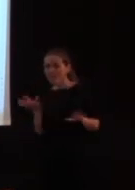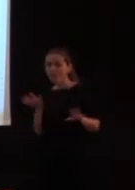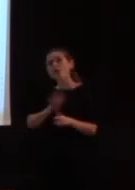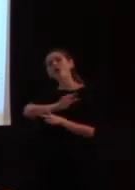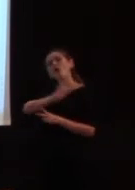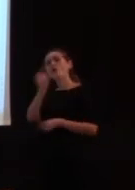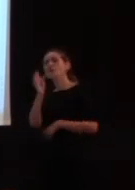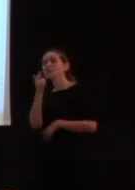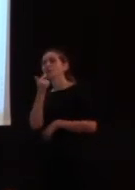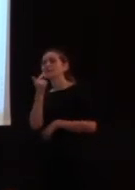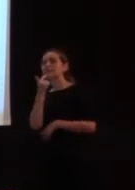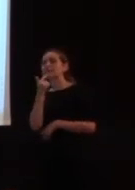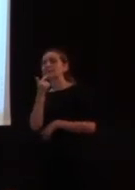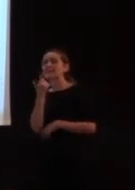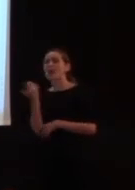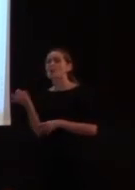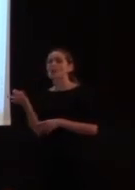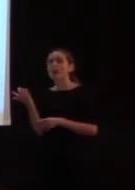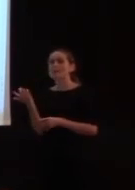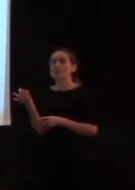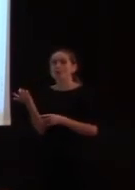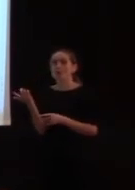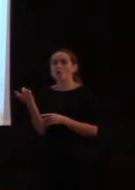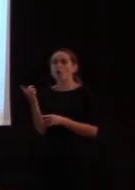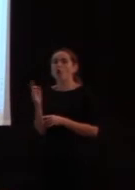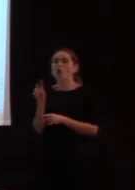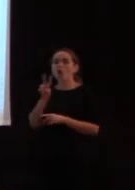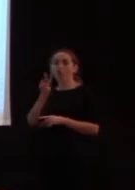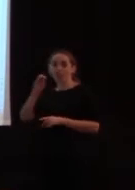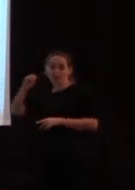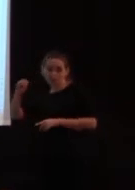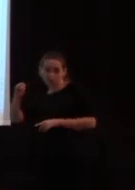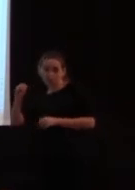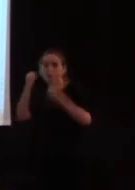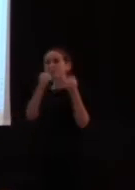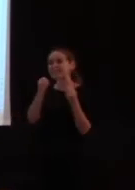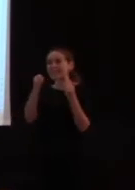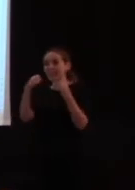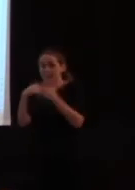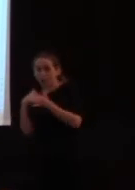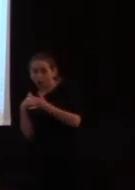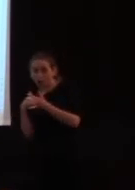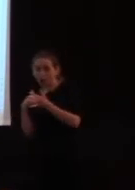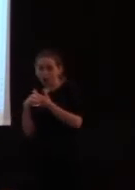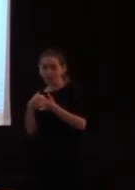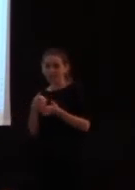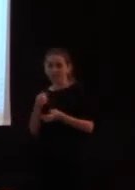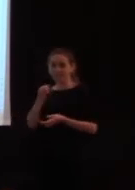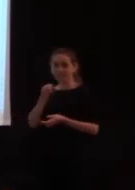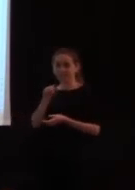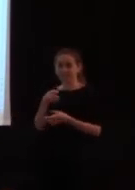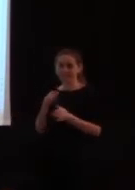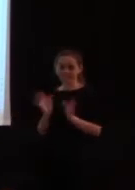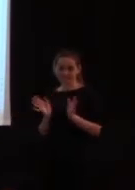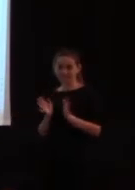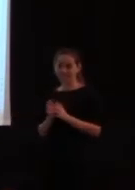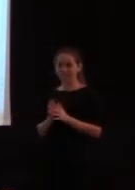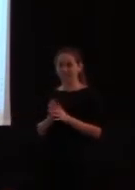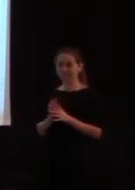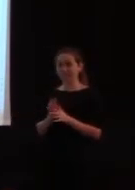ejemplo, determinados los diptongos, por ejemplo, cómo funcionan, cuando es un diptongo, cuando es cuestiones lingüísticas, ¿no? Y lo que hicimos fue lo